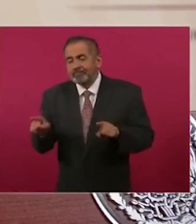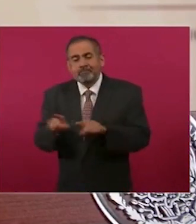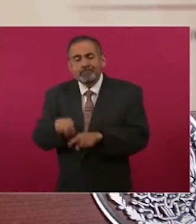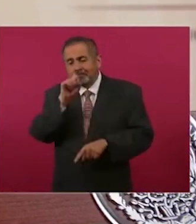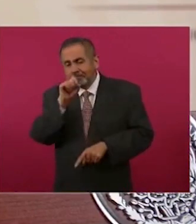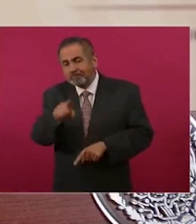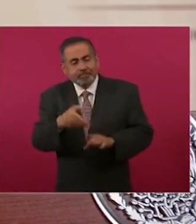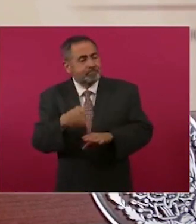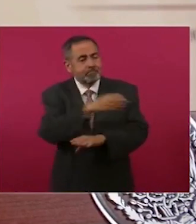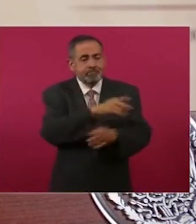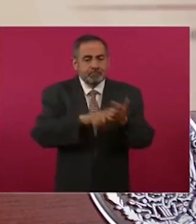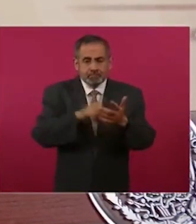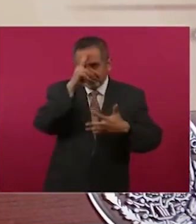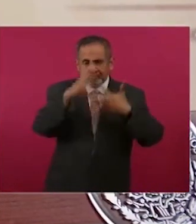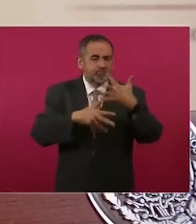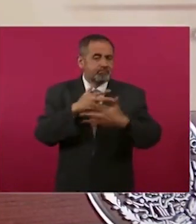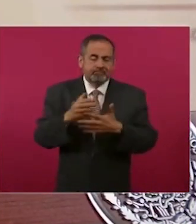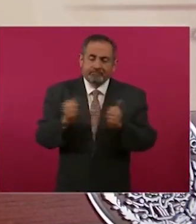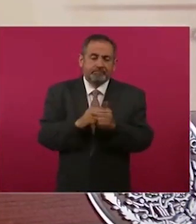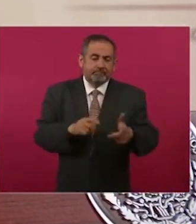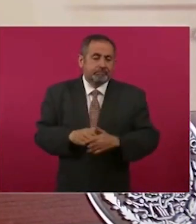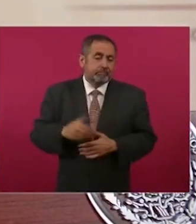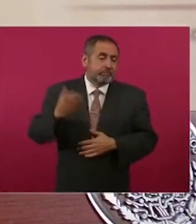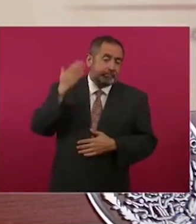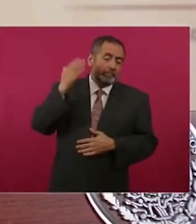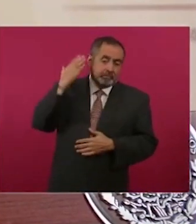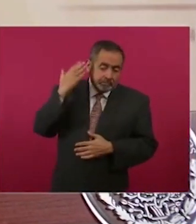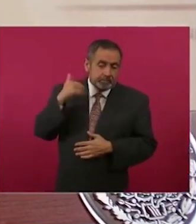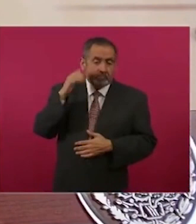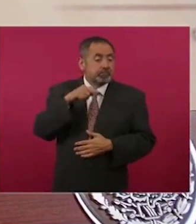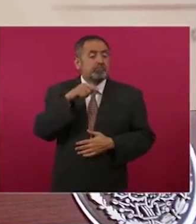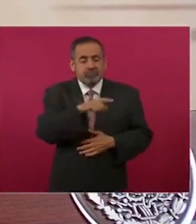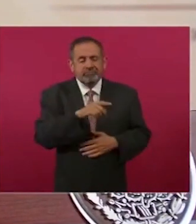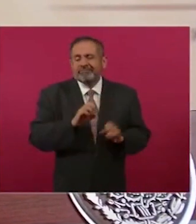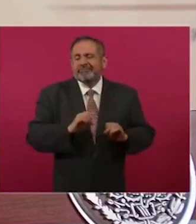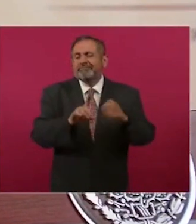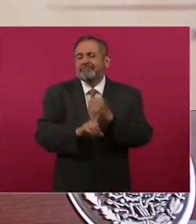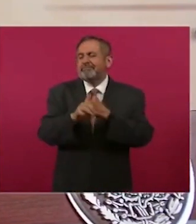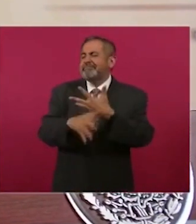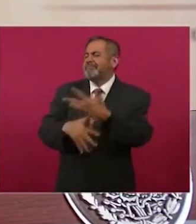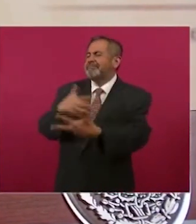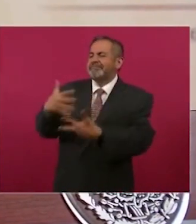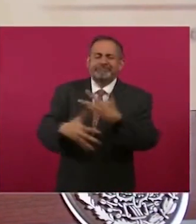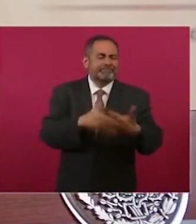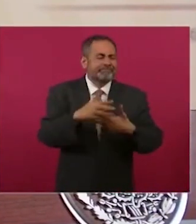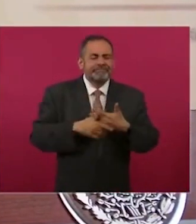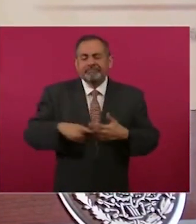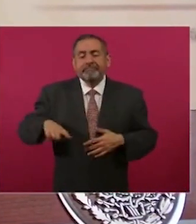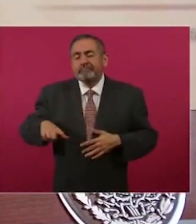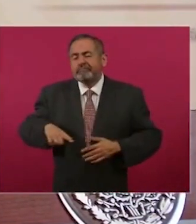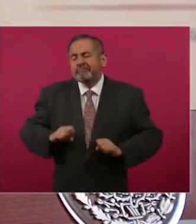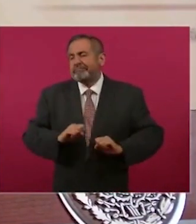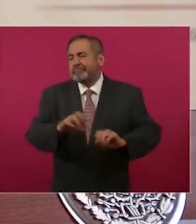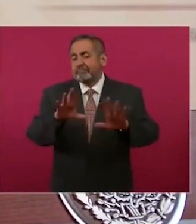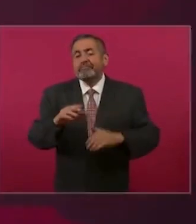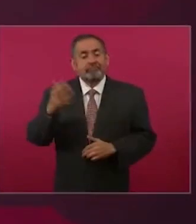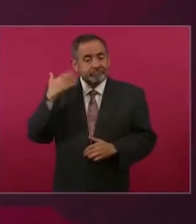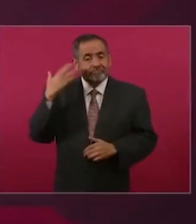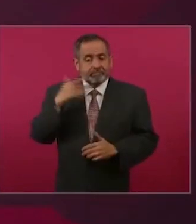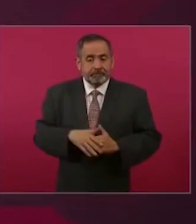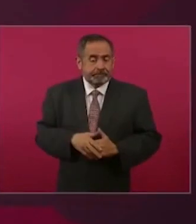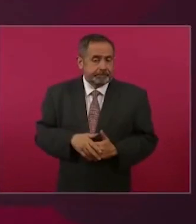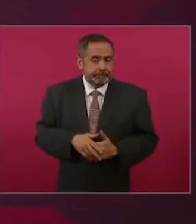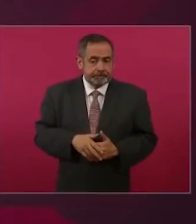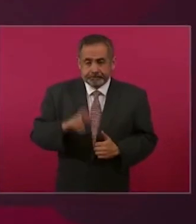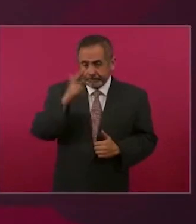para comenzar a vituperar a sacar del baúl de las